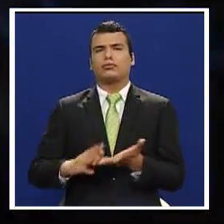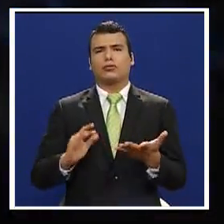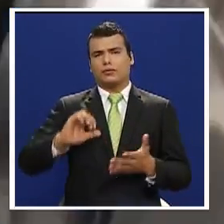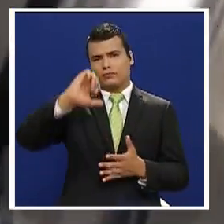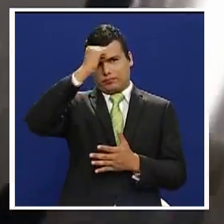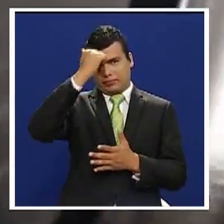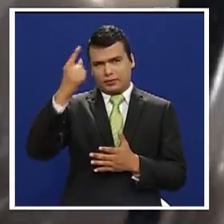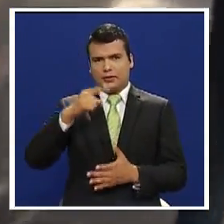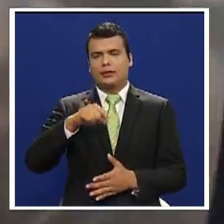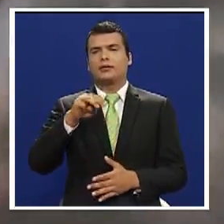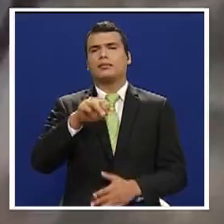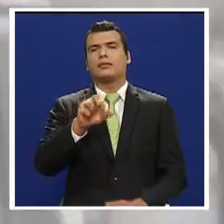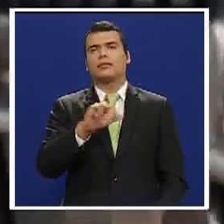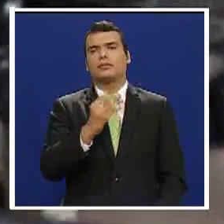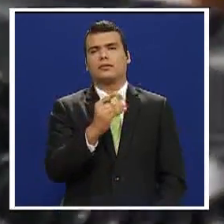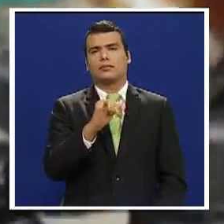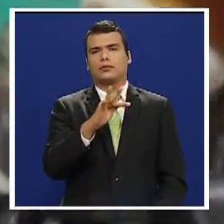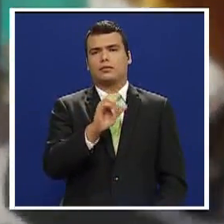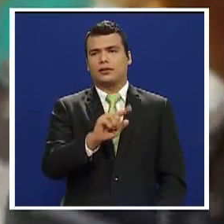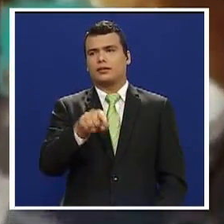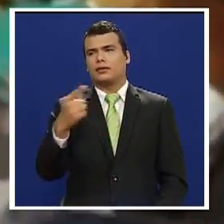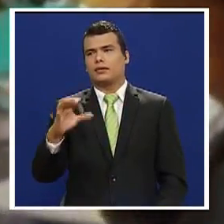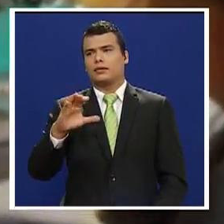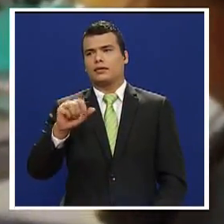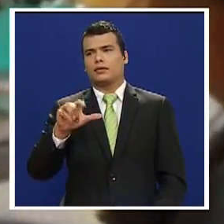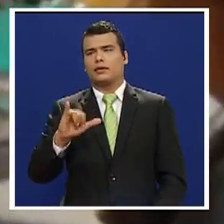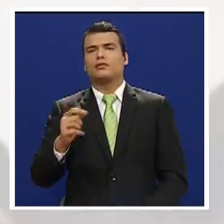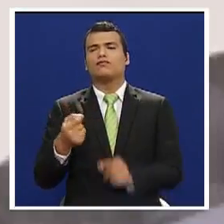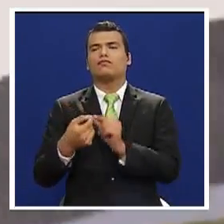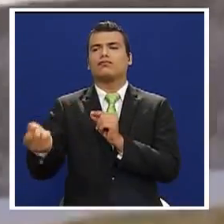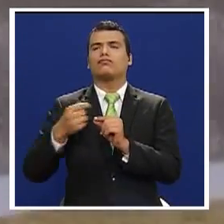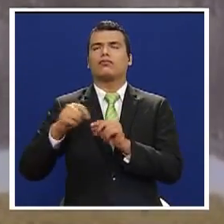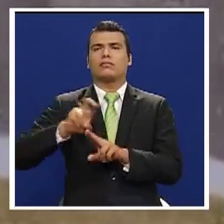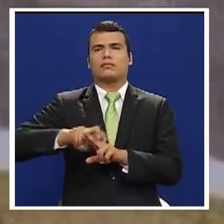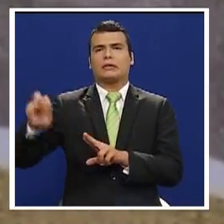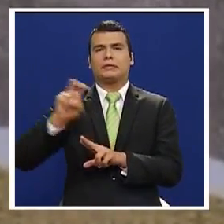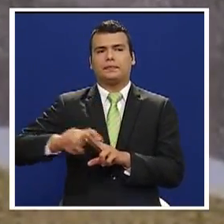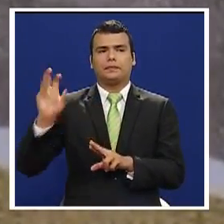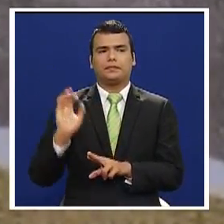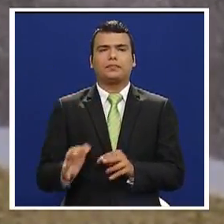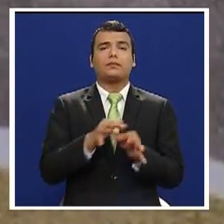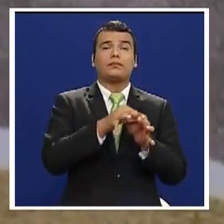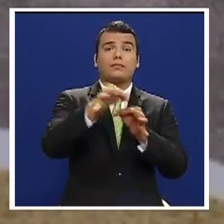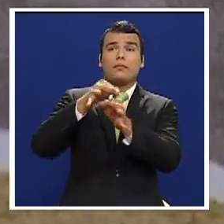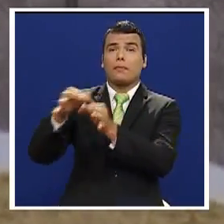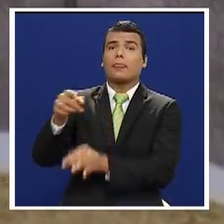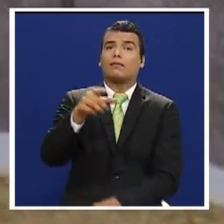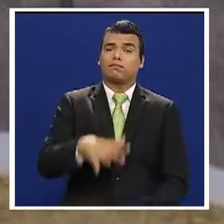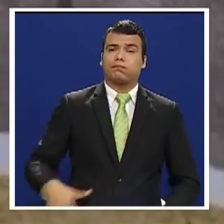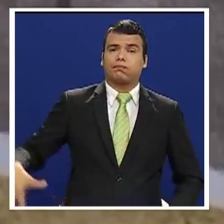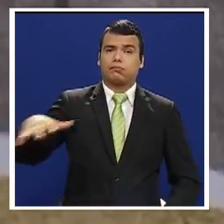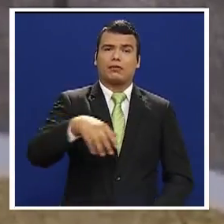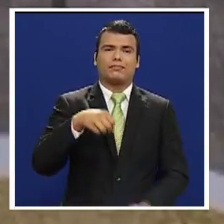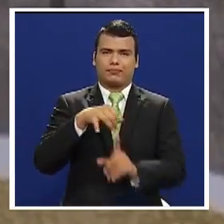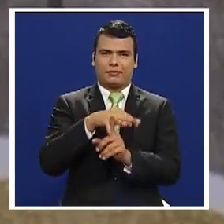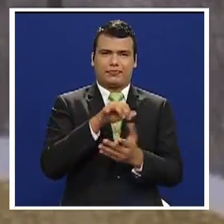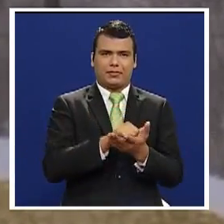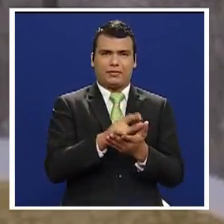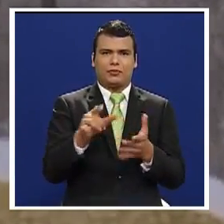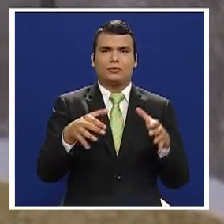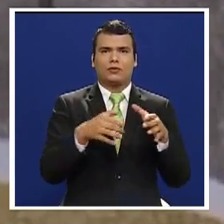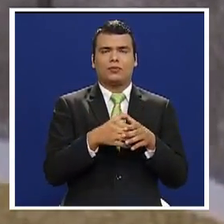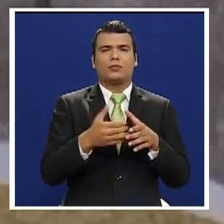6 y 7 de junio próximo se suspenderá el suministro de gas para los sectores industrial y vehicular de los departamentos del Valle del